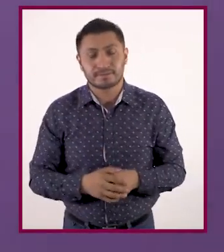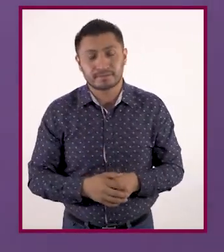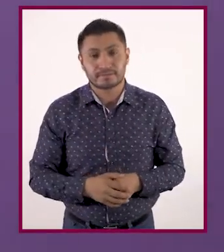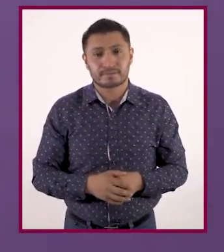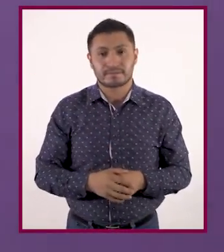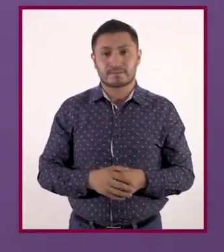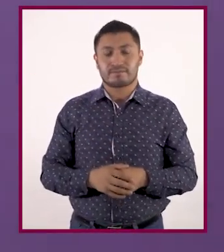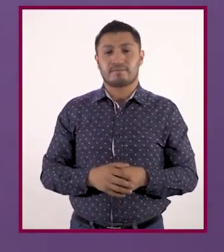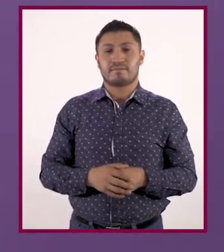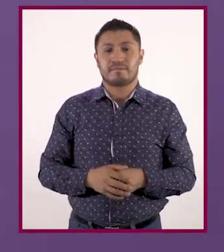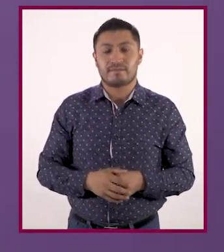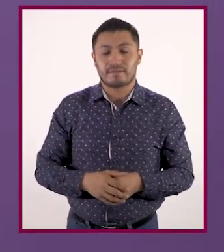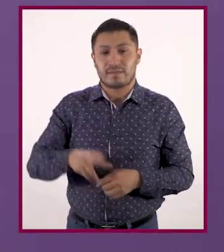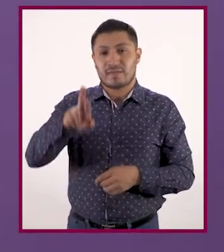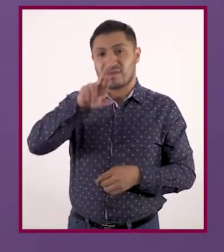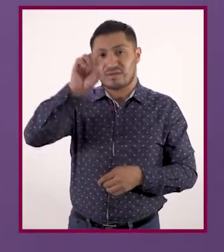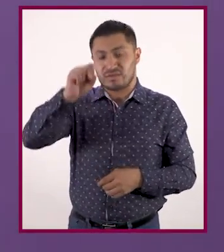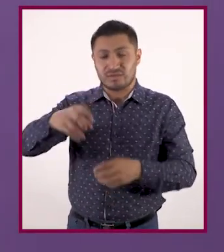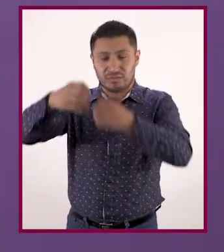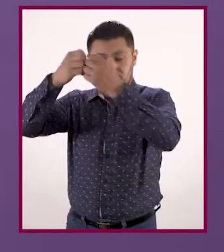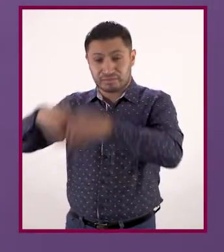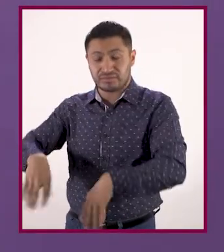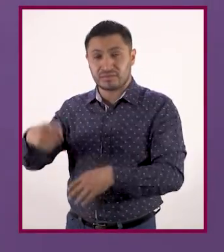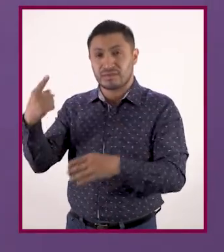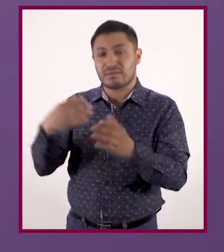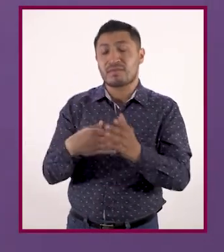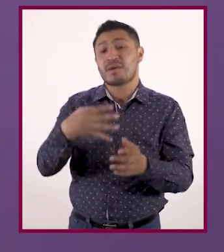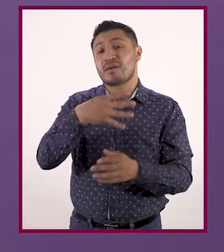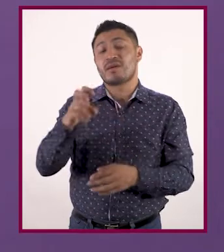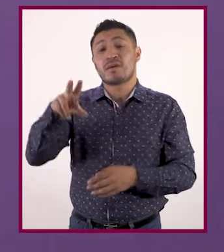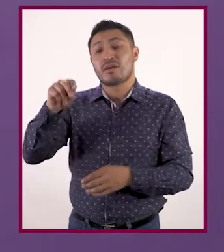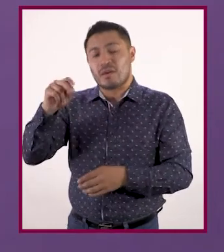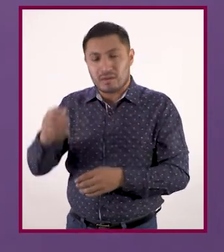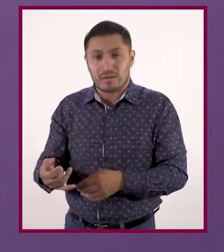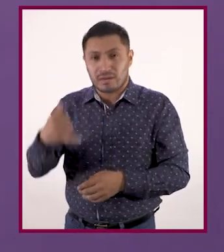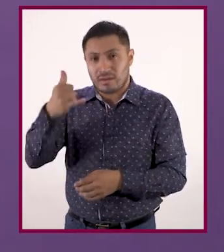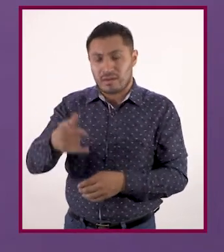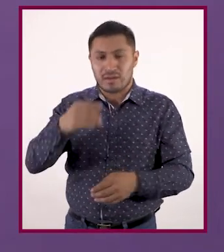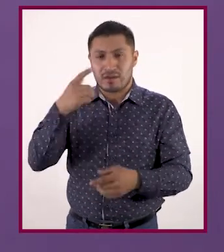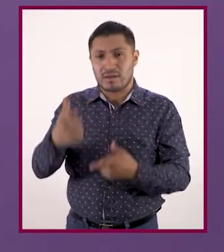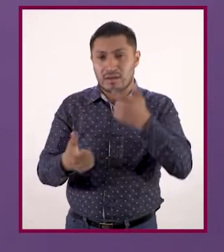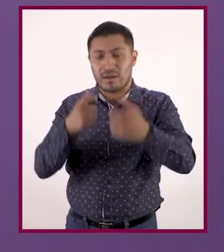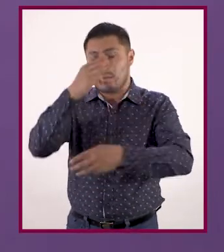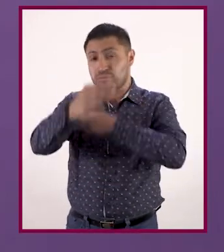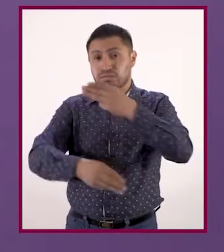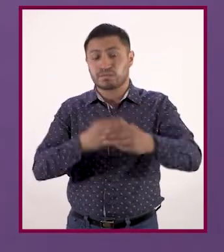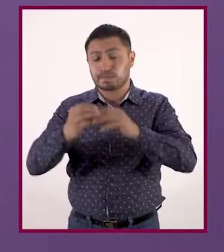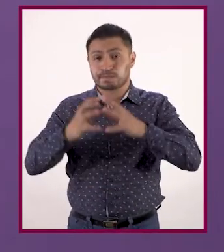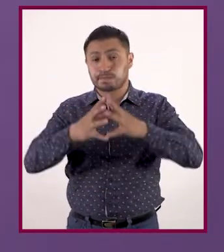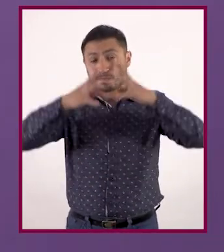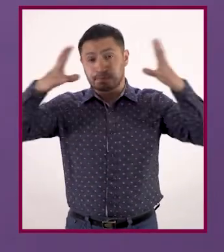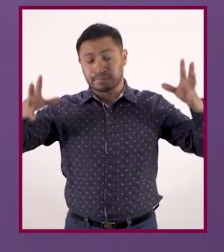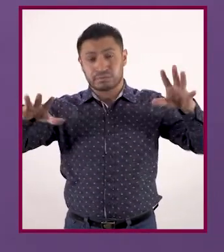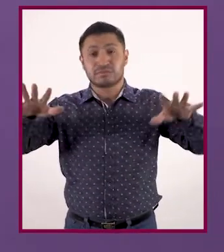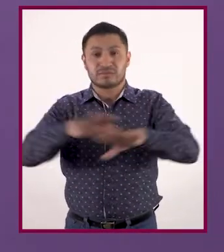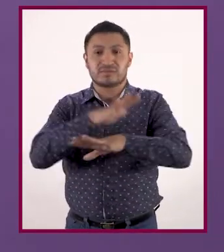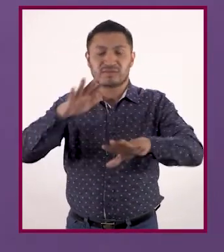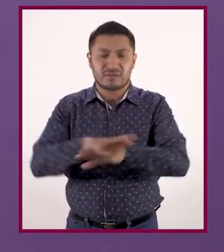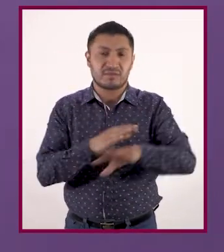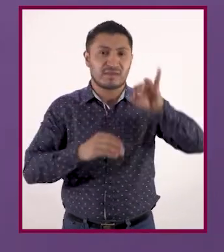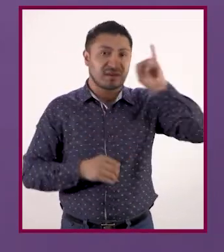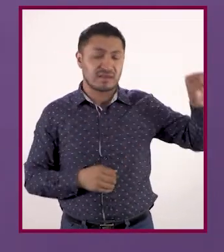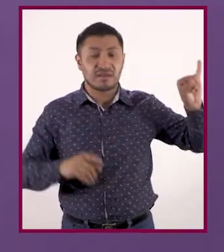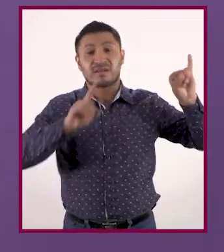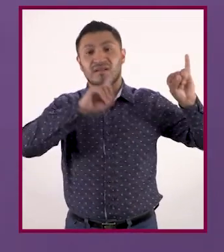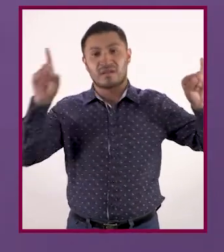caída del bloque soviético a finales de la década de los 80 y la llegada de la globalización económica ha modificado las luchas de izquierda y